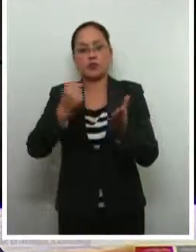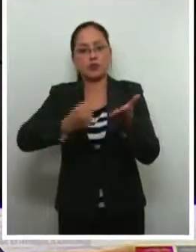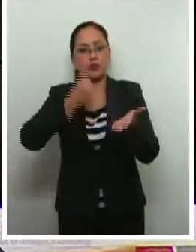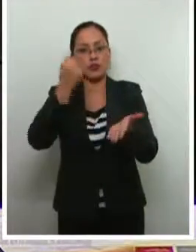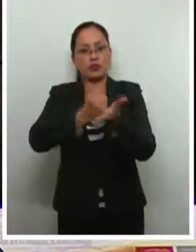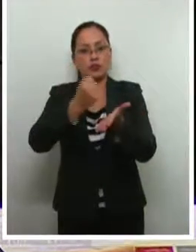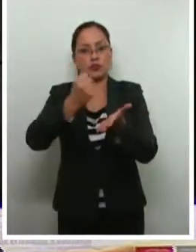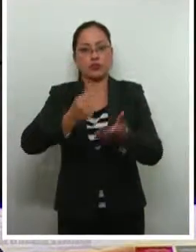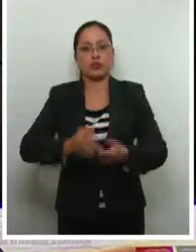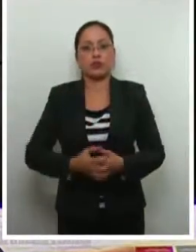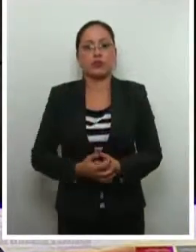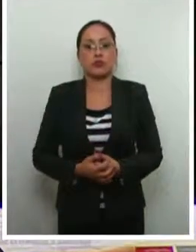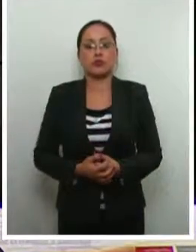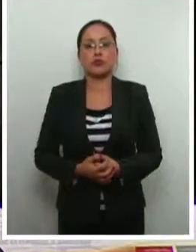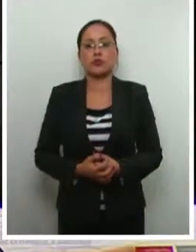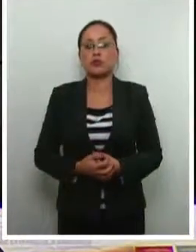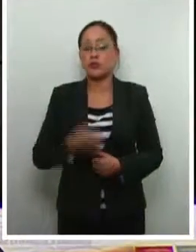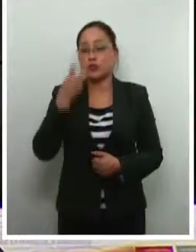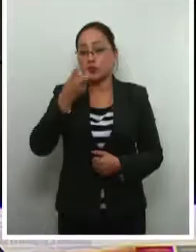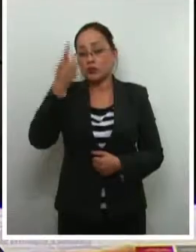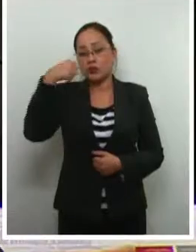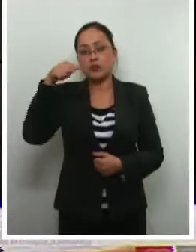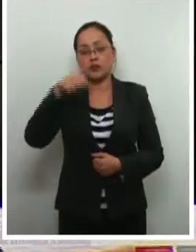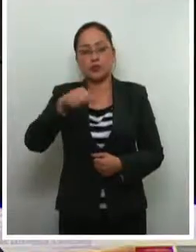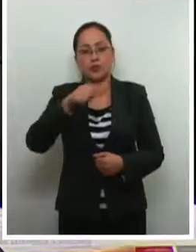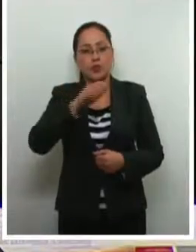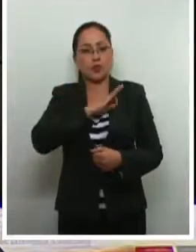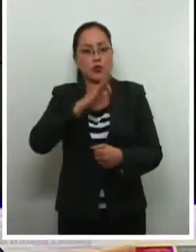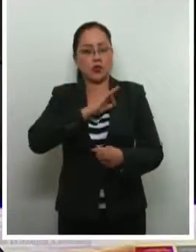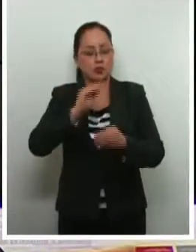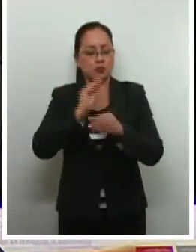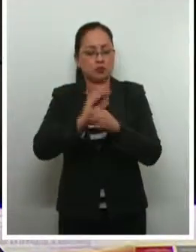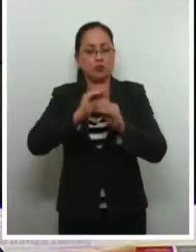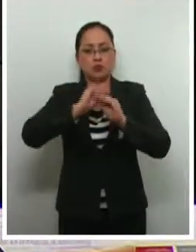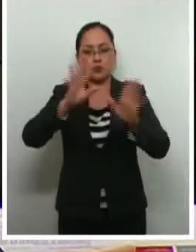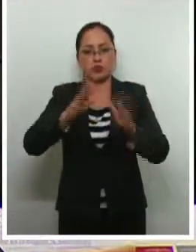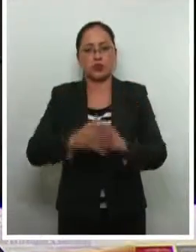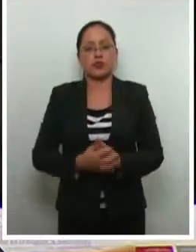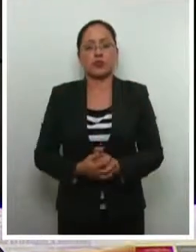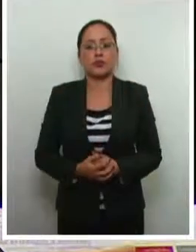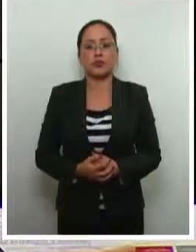se aprueban, para que quede plena certeza.